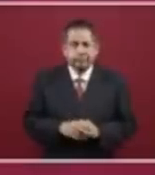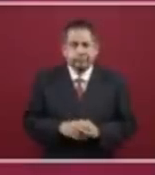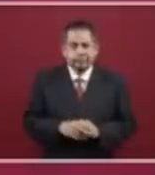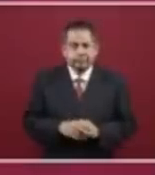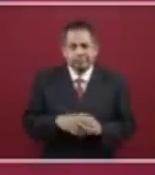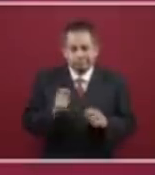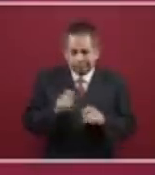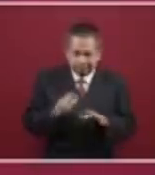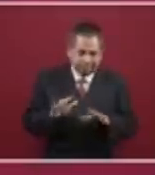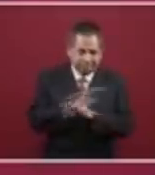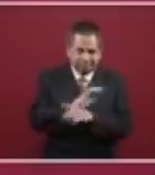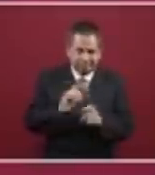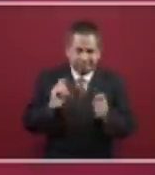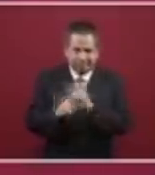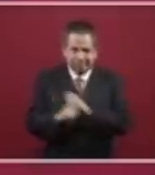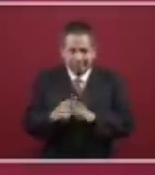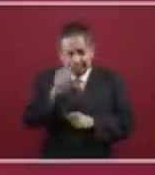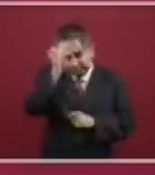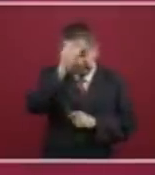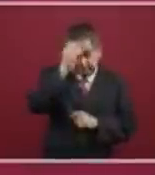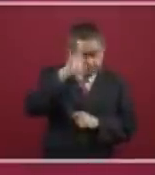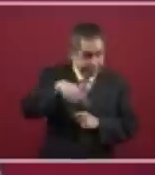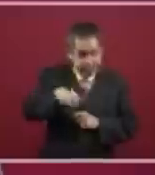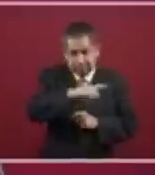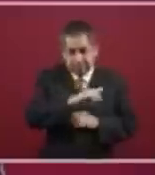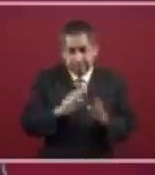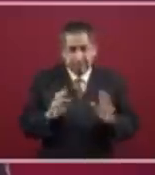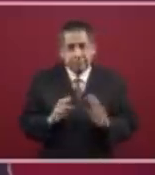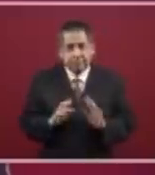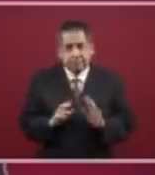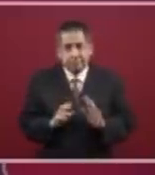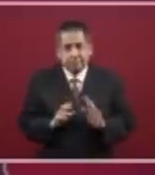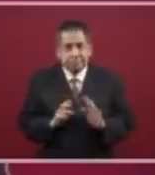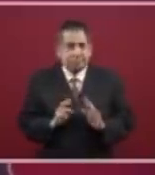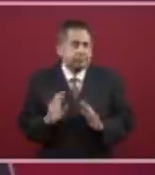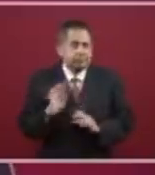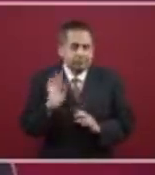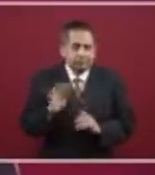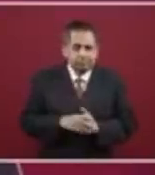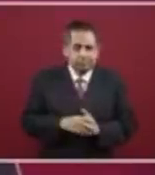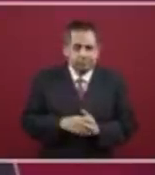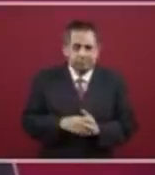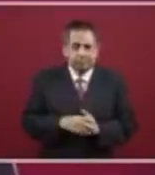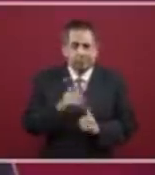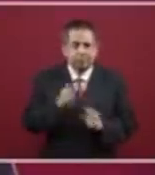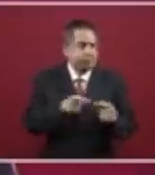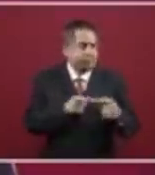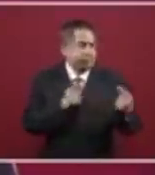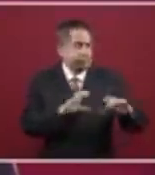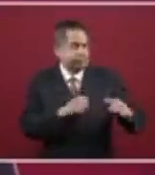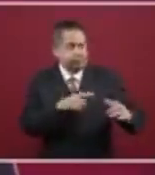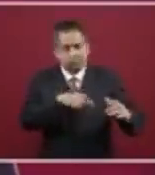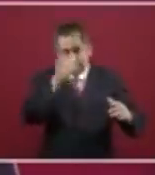cambien de opinión los del bloque